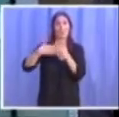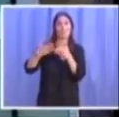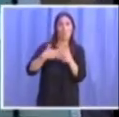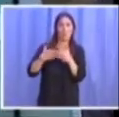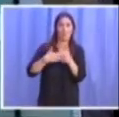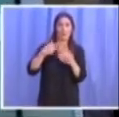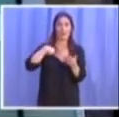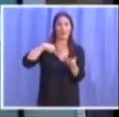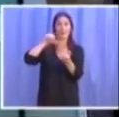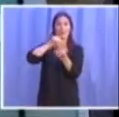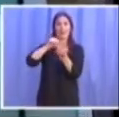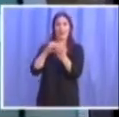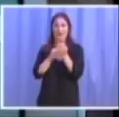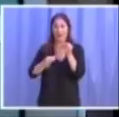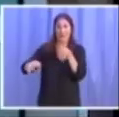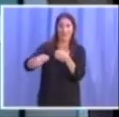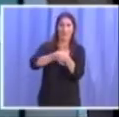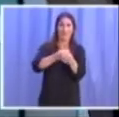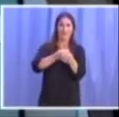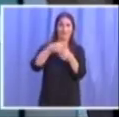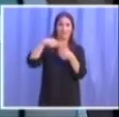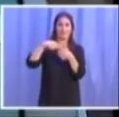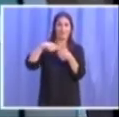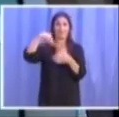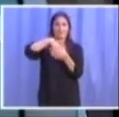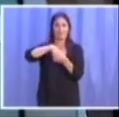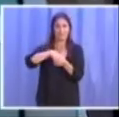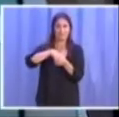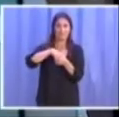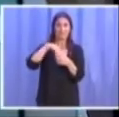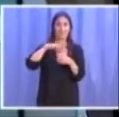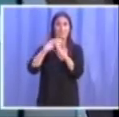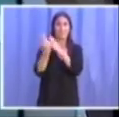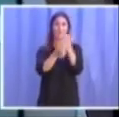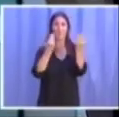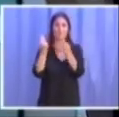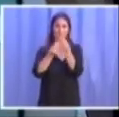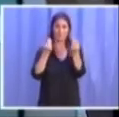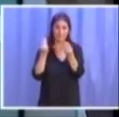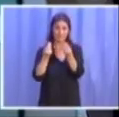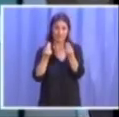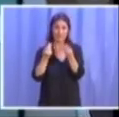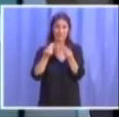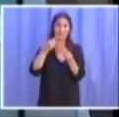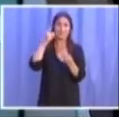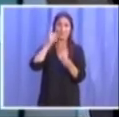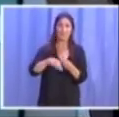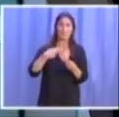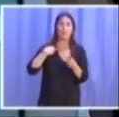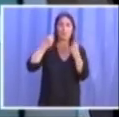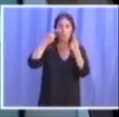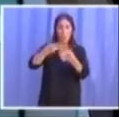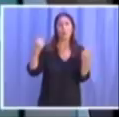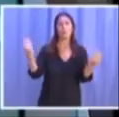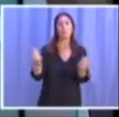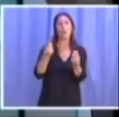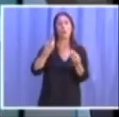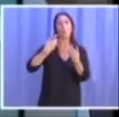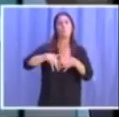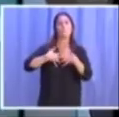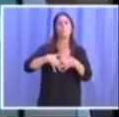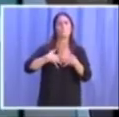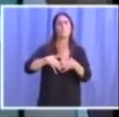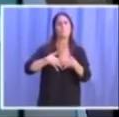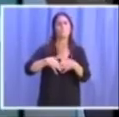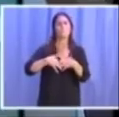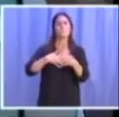área metropolitana y del conjunto de Granada. Y una Granada que tiene que ser medioambiental y que tiene que ser sostenible. Y por ello pondremos en marcha precisamente 5